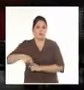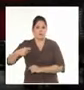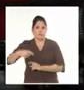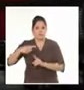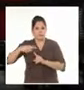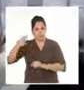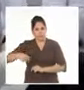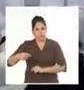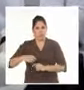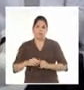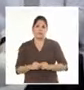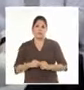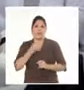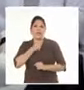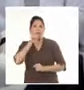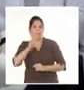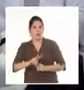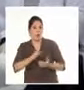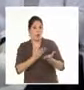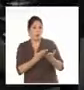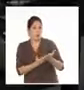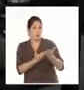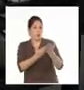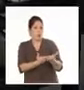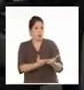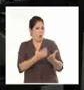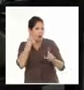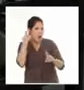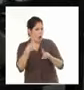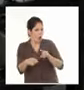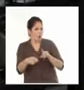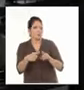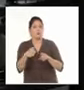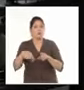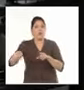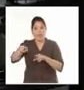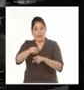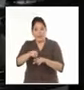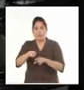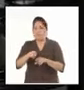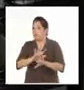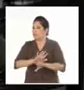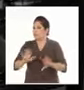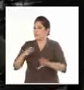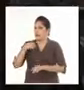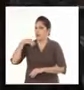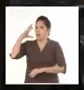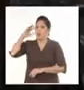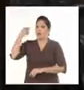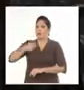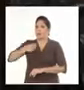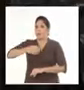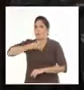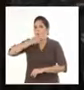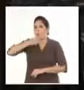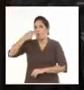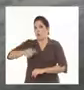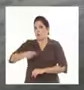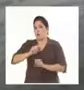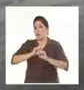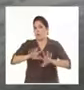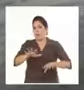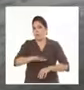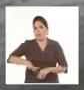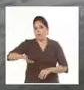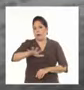Con la evaluación de las pruebas practicadas y demás elementos objeto de debate en un acto de juicio oral público y ejemplarizante,